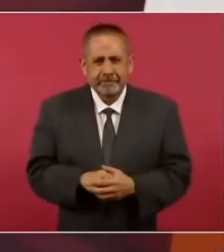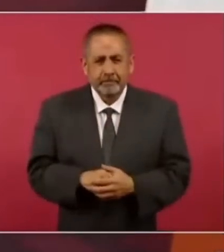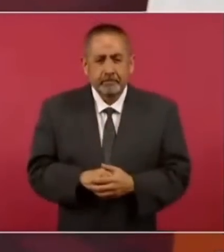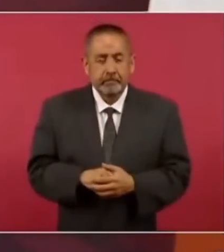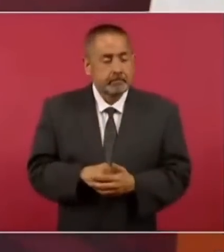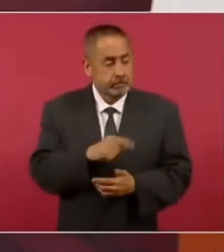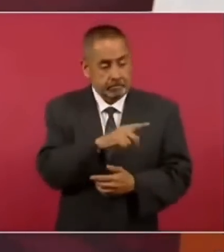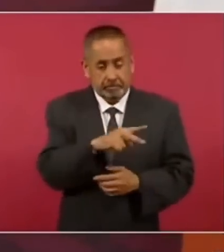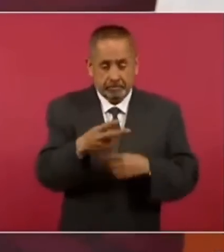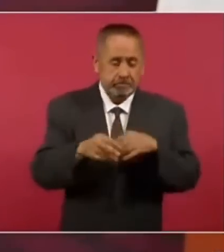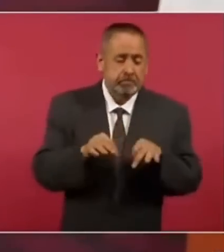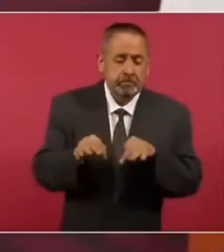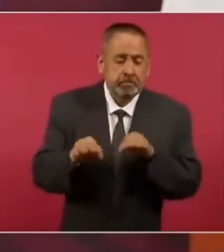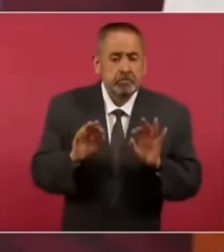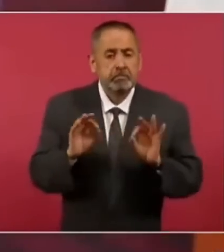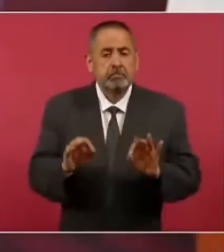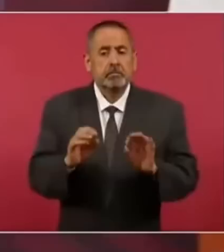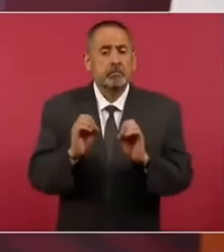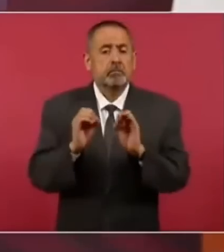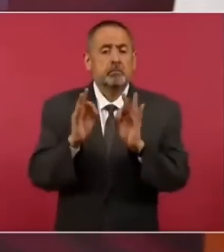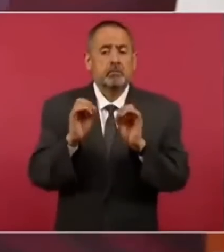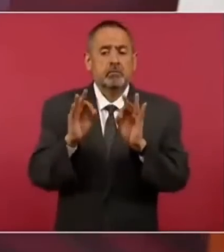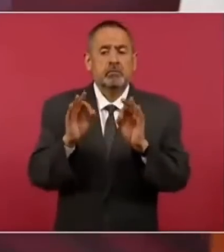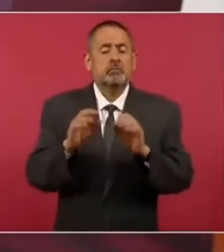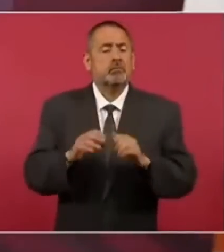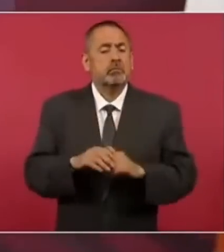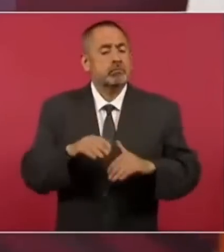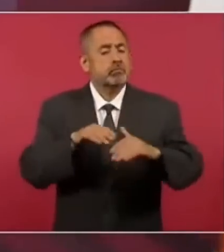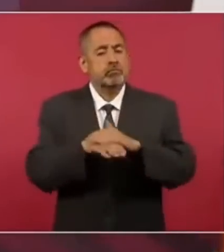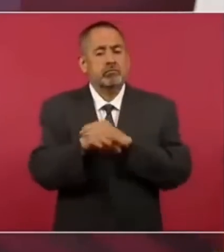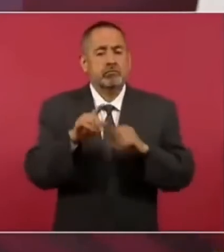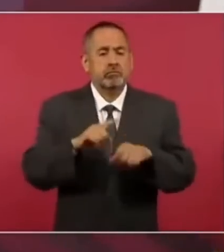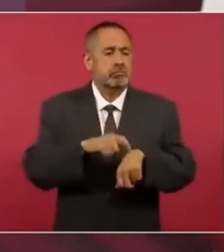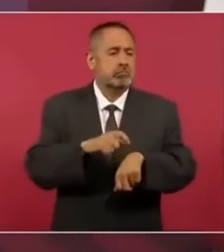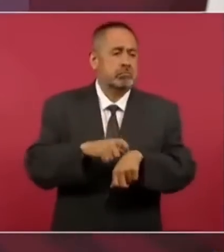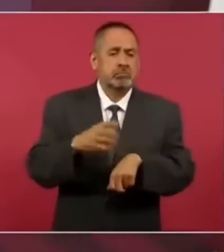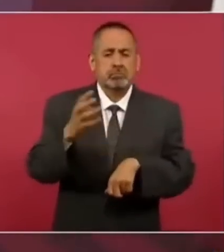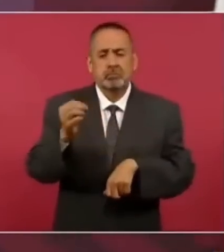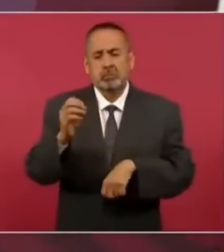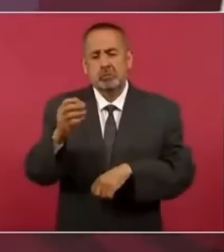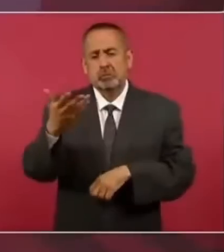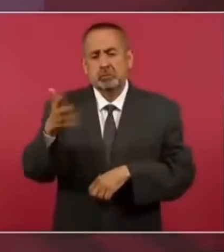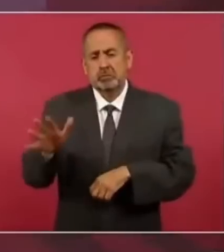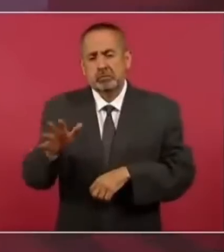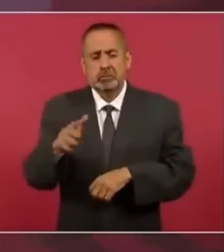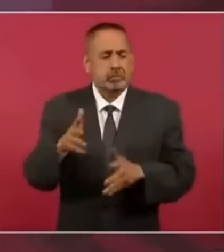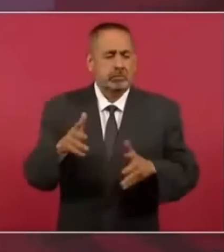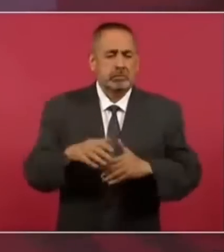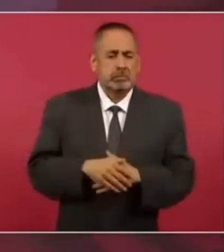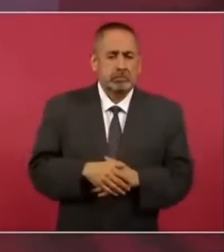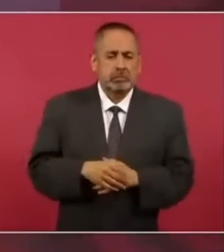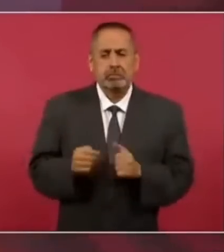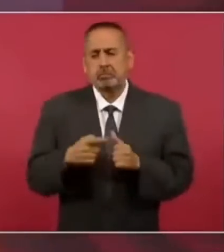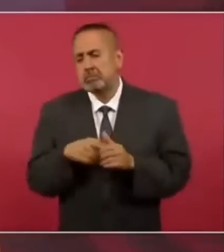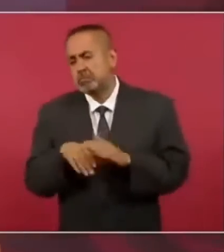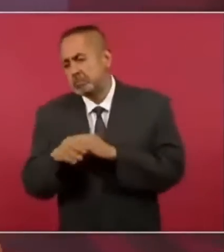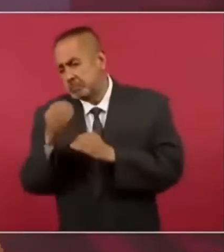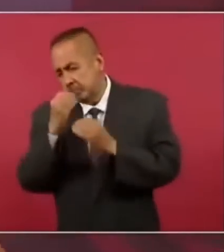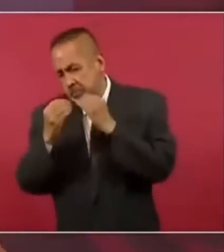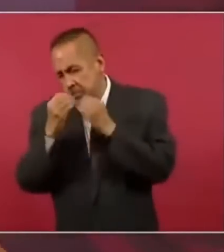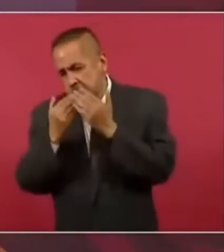trabajar, llegan a la oficina como a las 9 o 10, pasan primero a